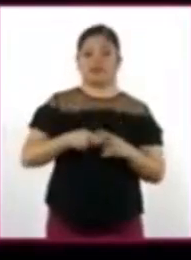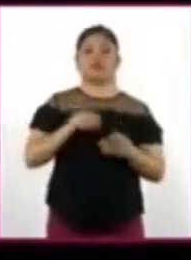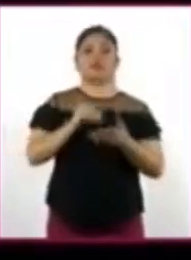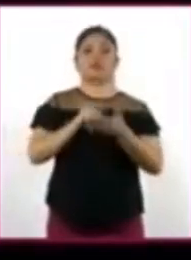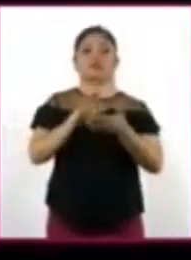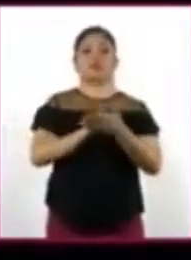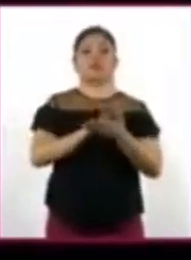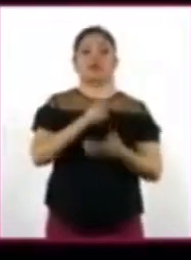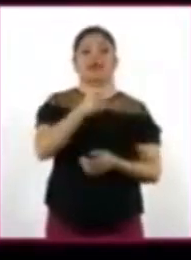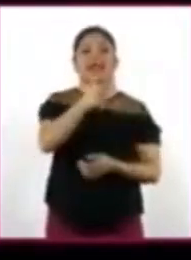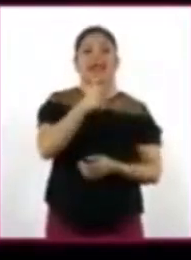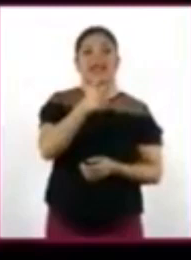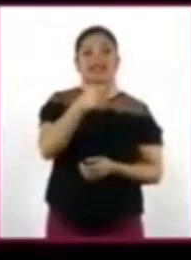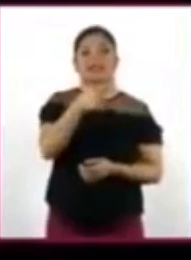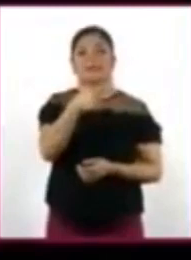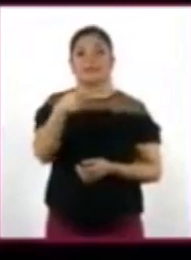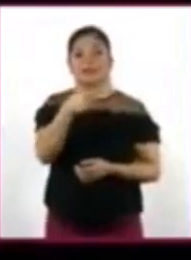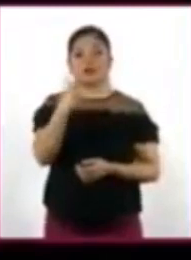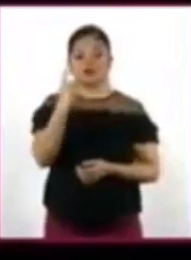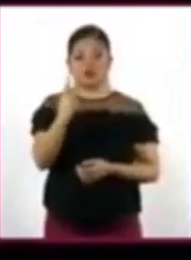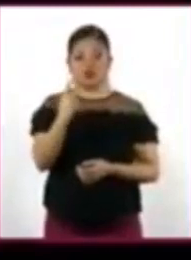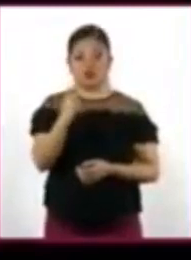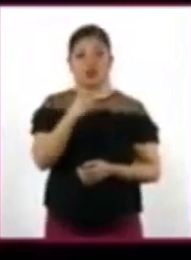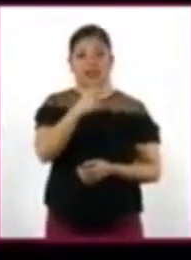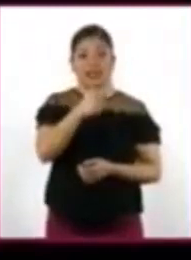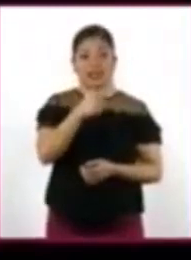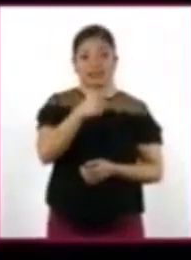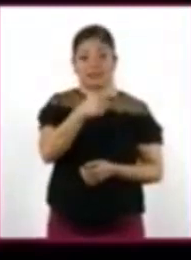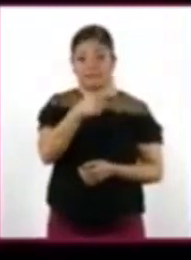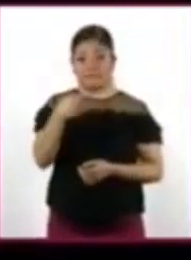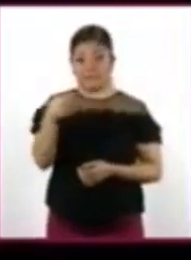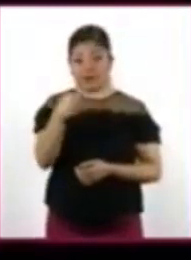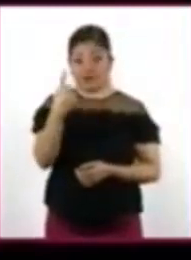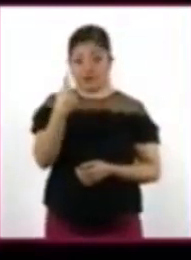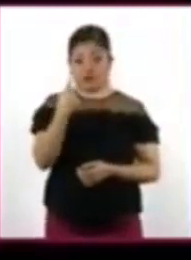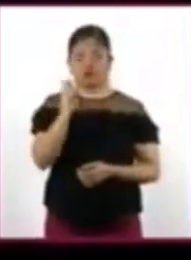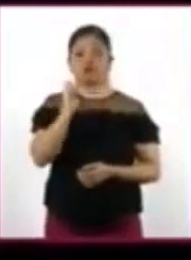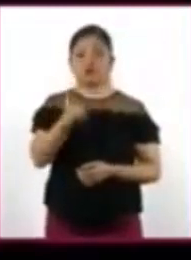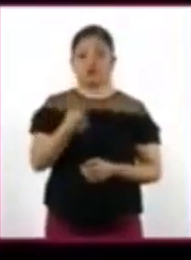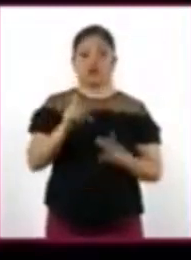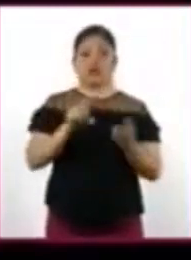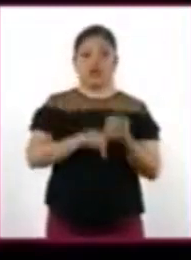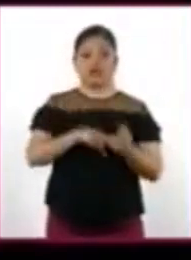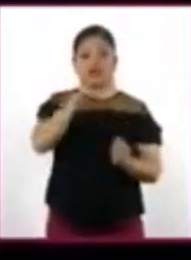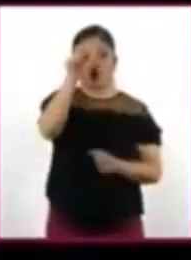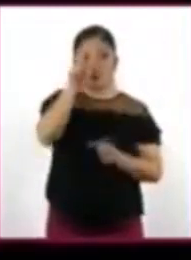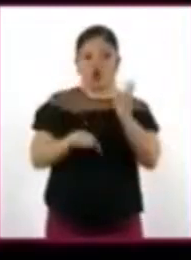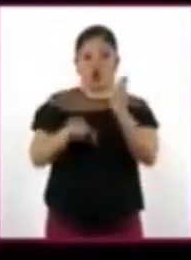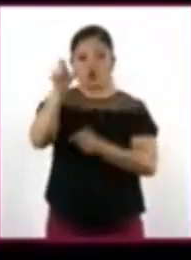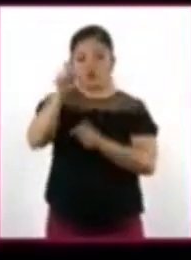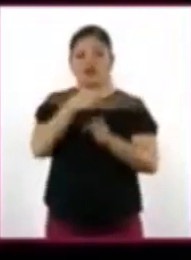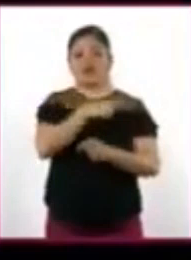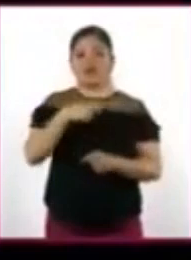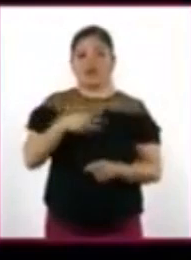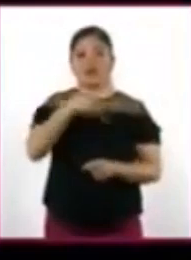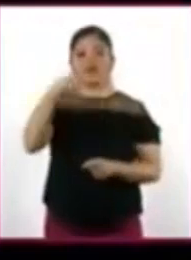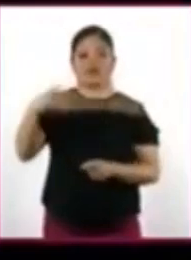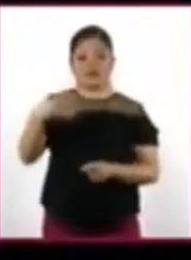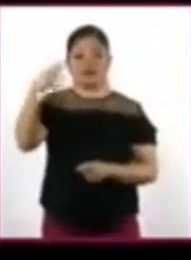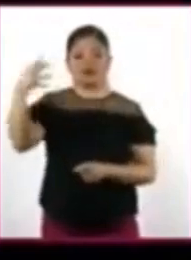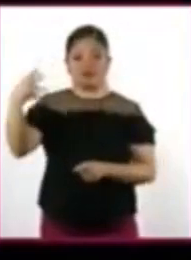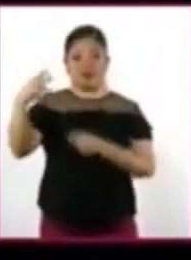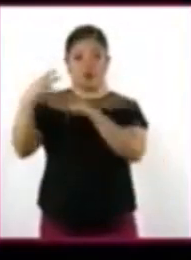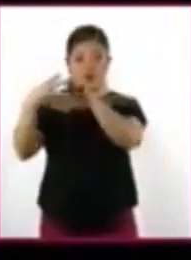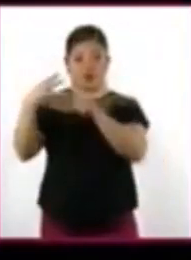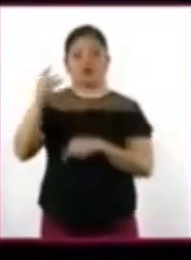como x menos 1. X menos 1 va a ser la cantidad de columnas que vamos a tener que ir agregando en cada uno de